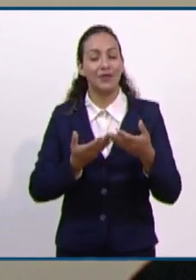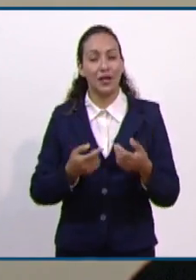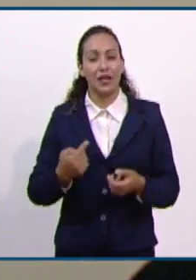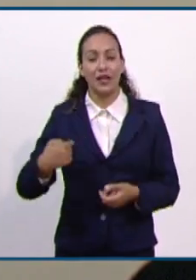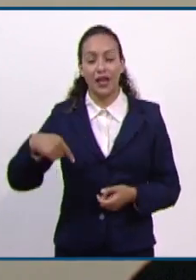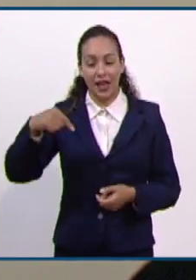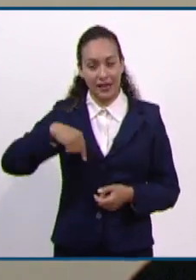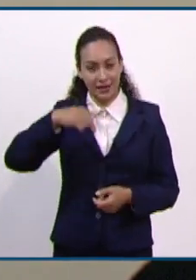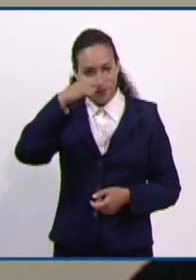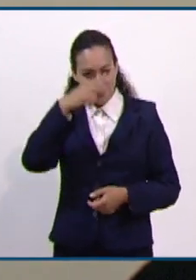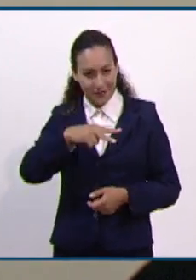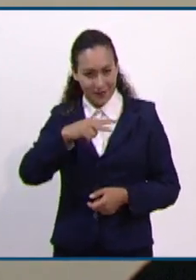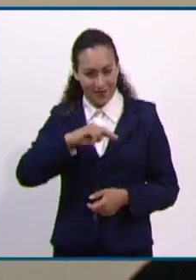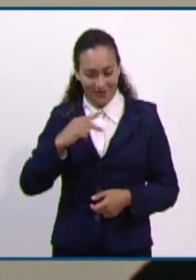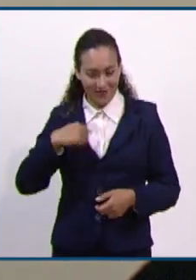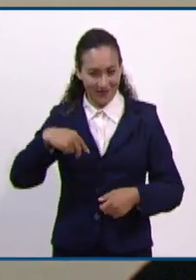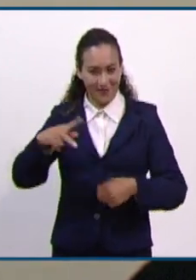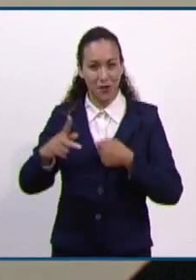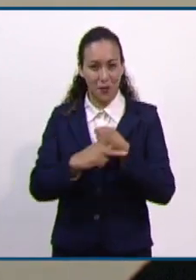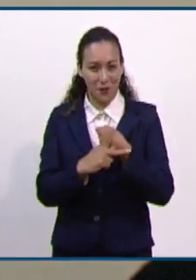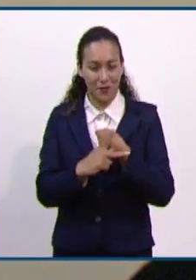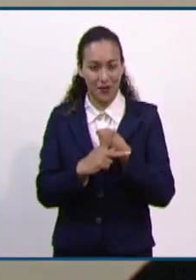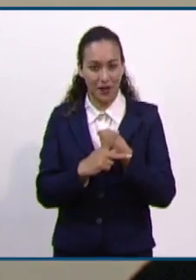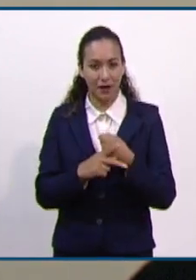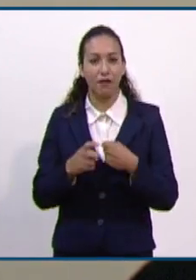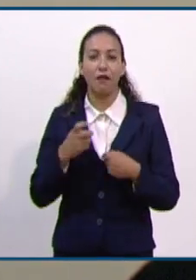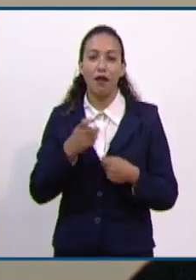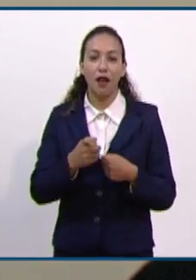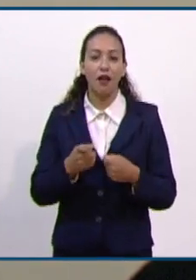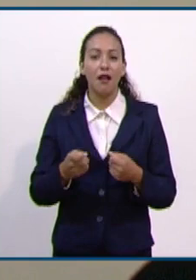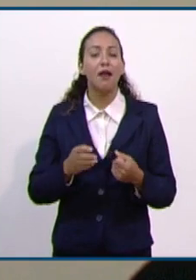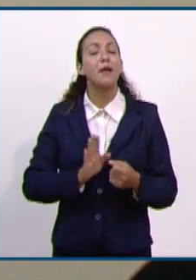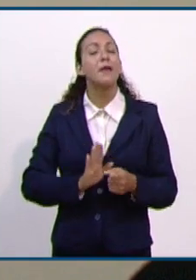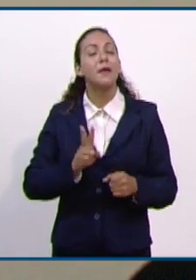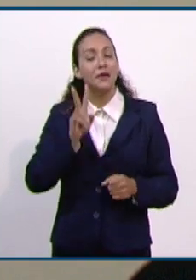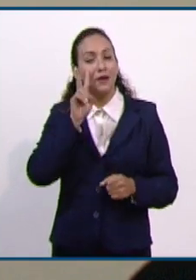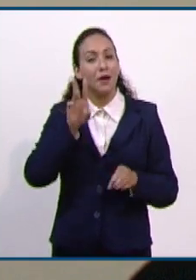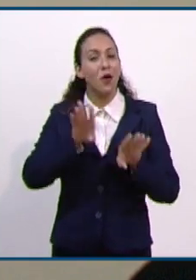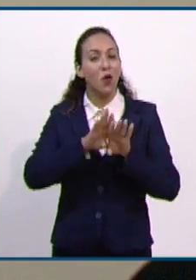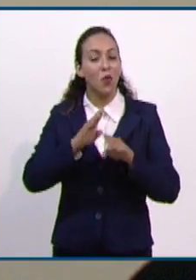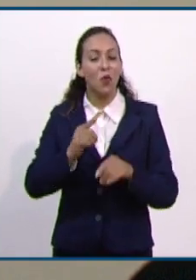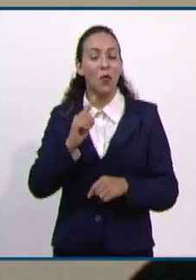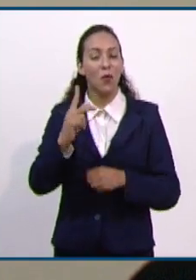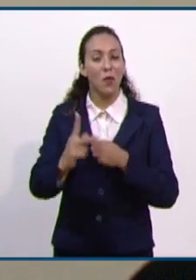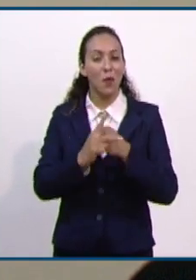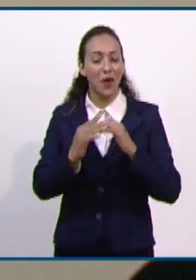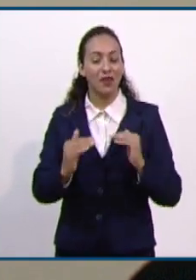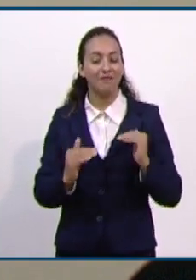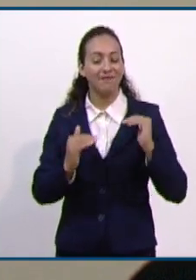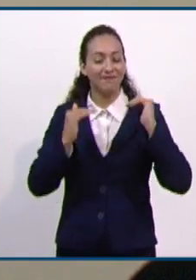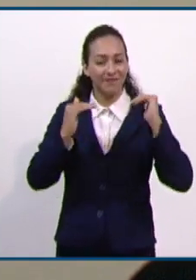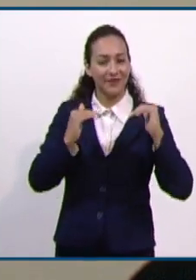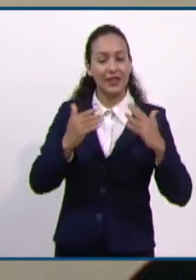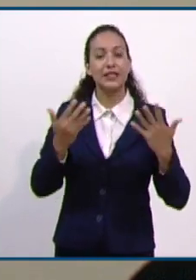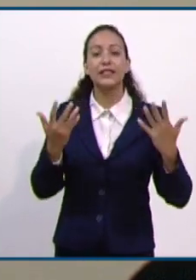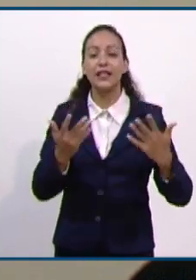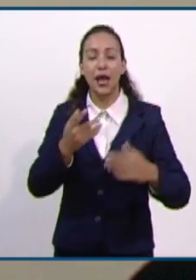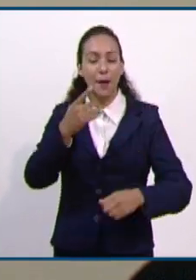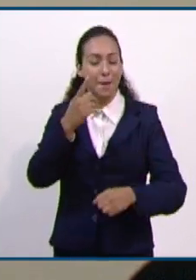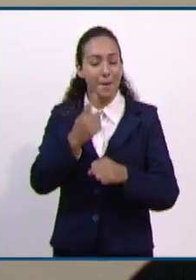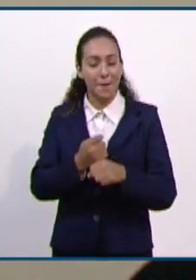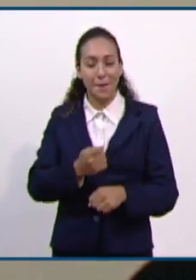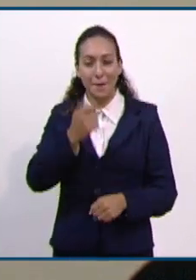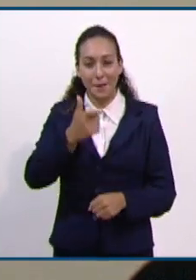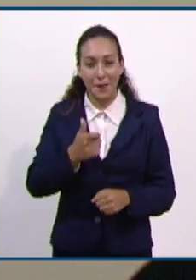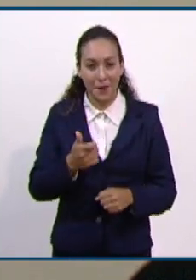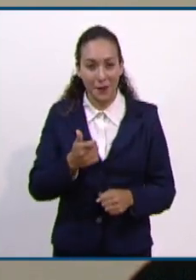nuestro país pase a la historia como uno de los primeros en implementar de manera plena y